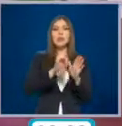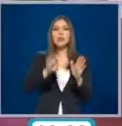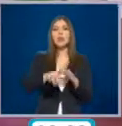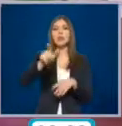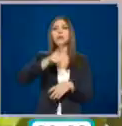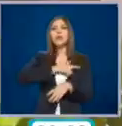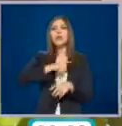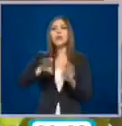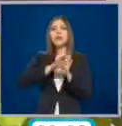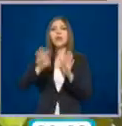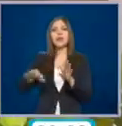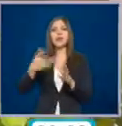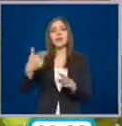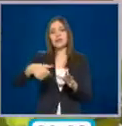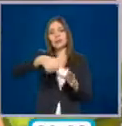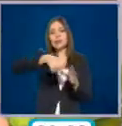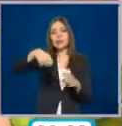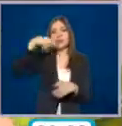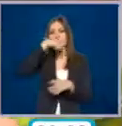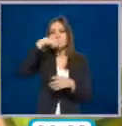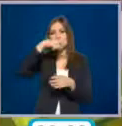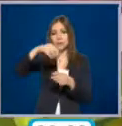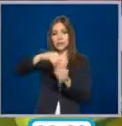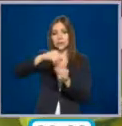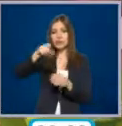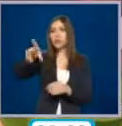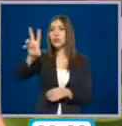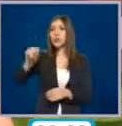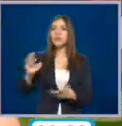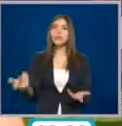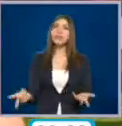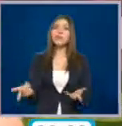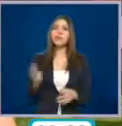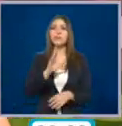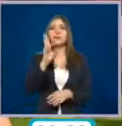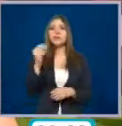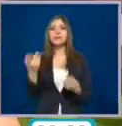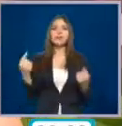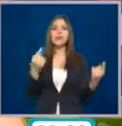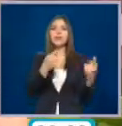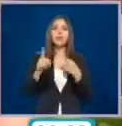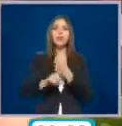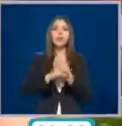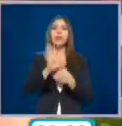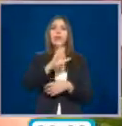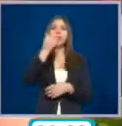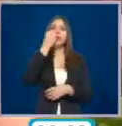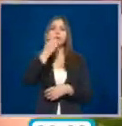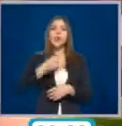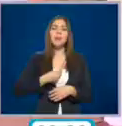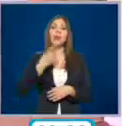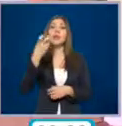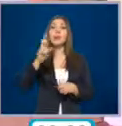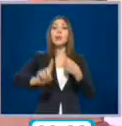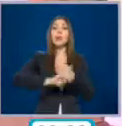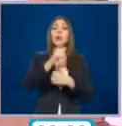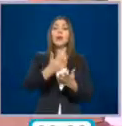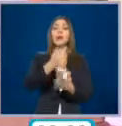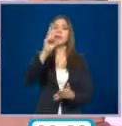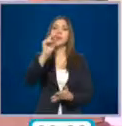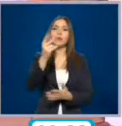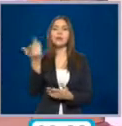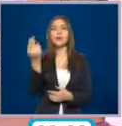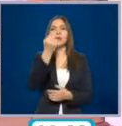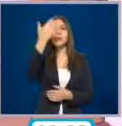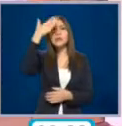ti no. Ya sabes, esa es la Exacto. típica. Es la Sí. típica. Pues ni modo, me aguanto que las tape porque además es algo que no va a afectar. También eso, ¿no? Sí, sí, hay que conocer